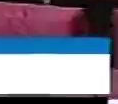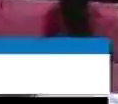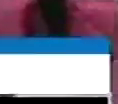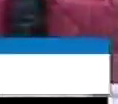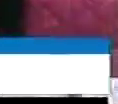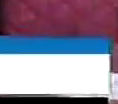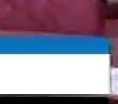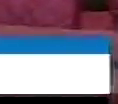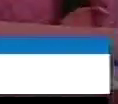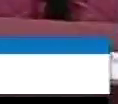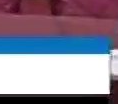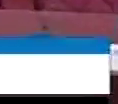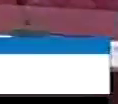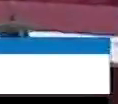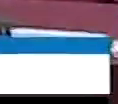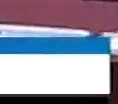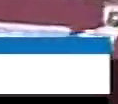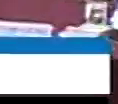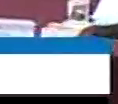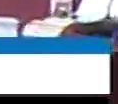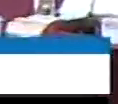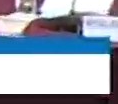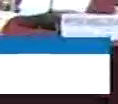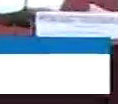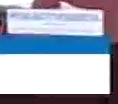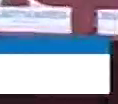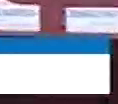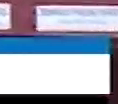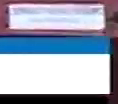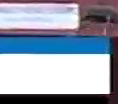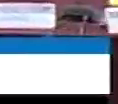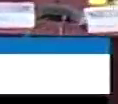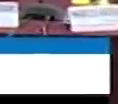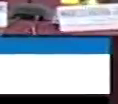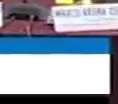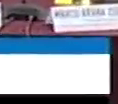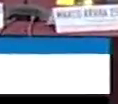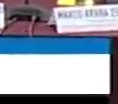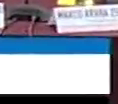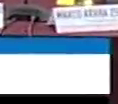parlamentarias usted debe ingresar a nuestro portal web